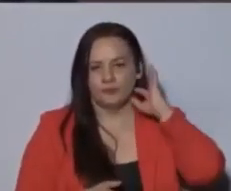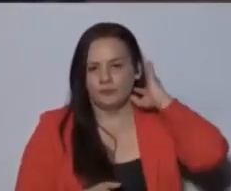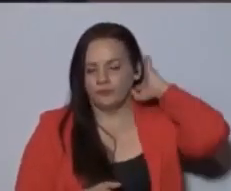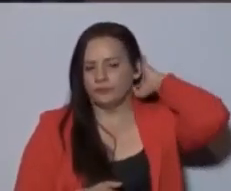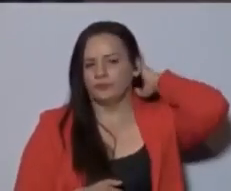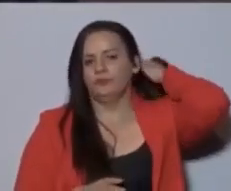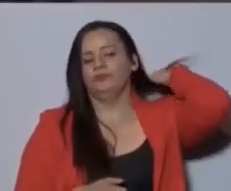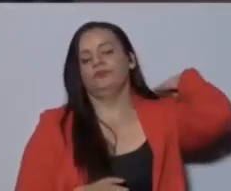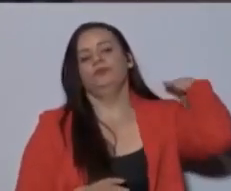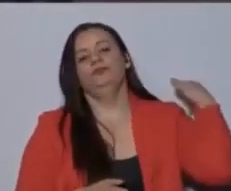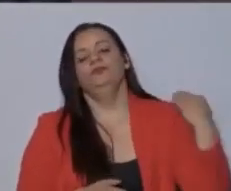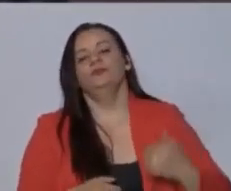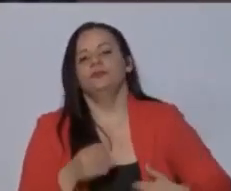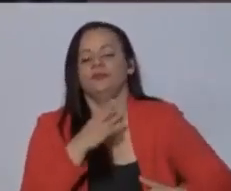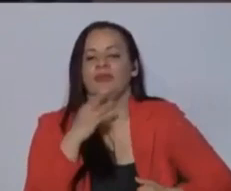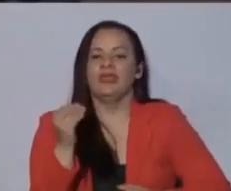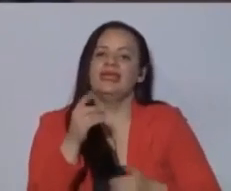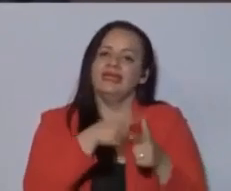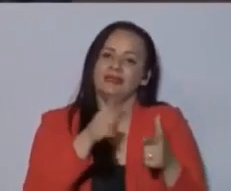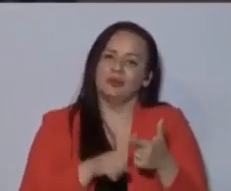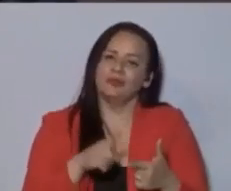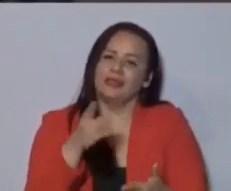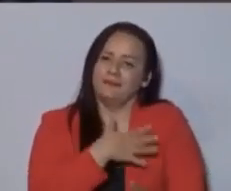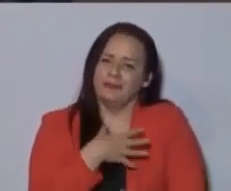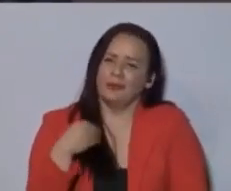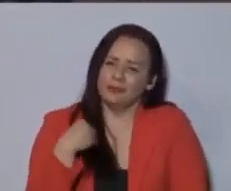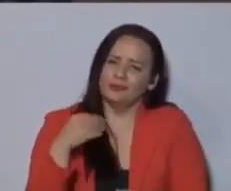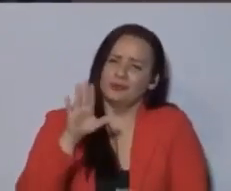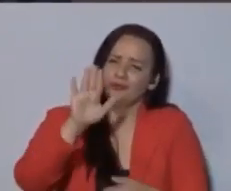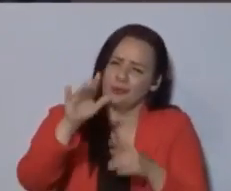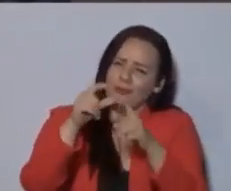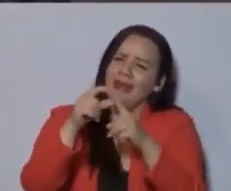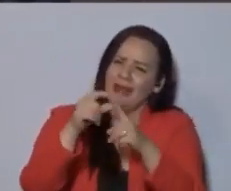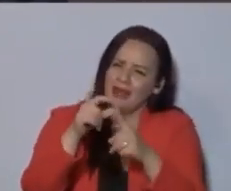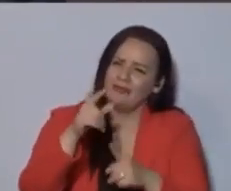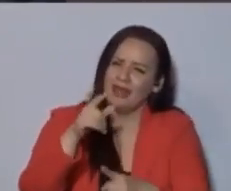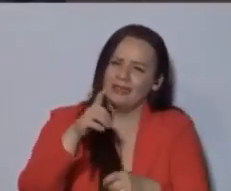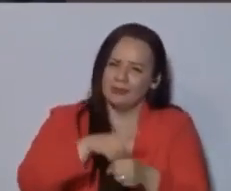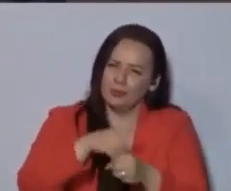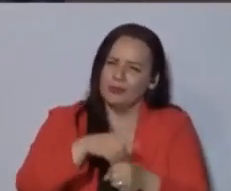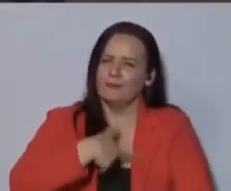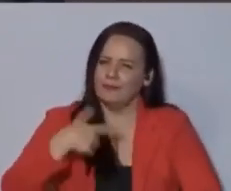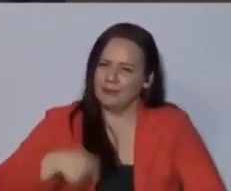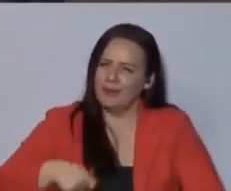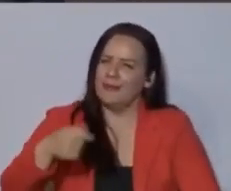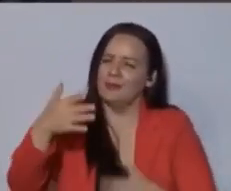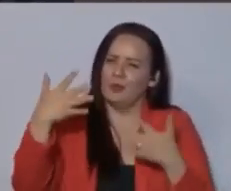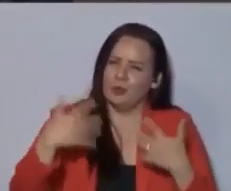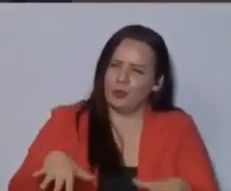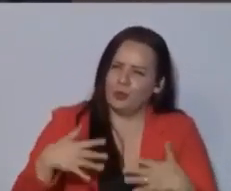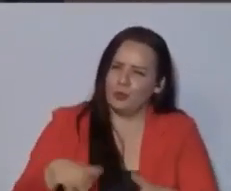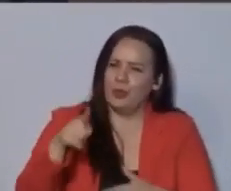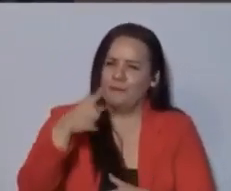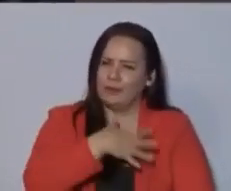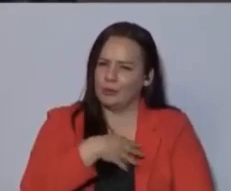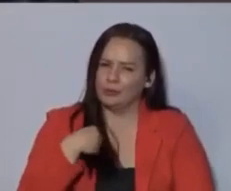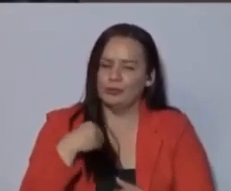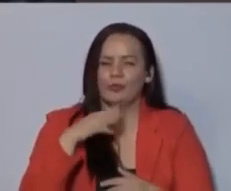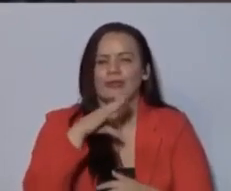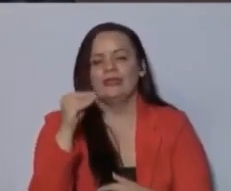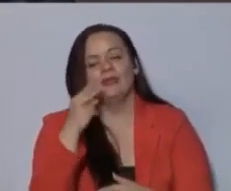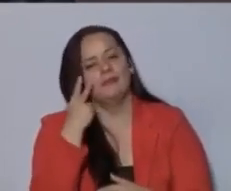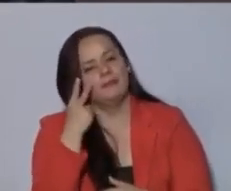Y entonces, y es que me encantó su palabra, diputado presidente, me la puso picando frente al marco. Entonces los